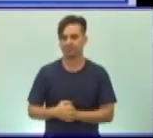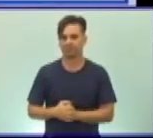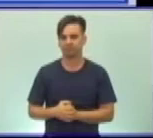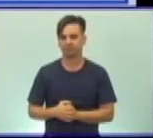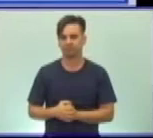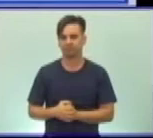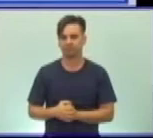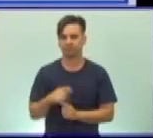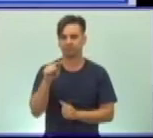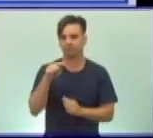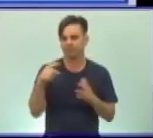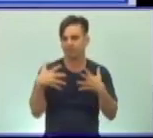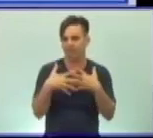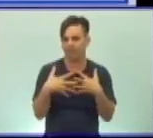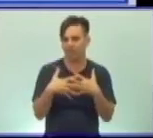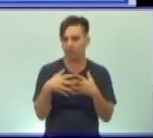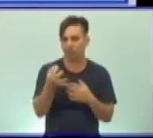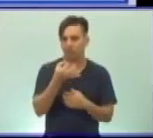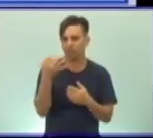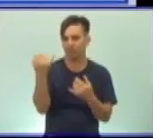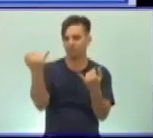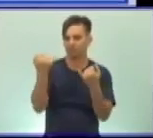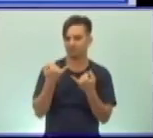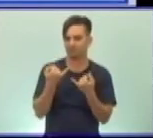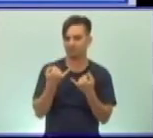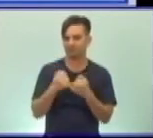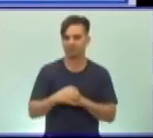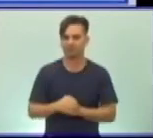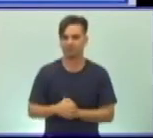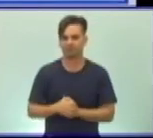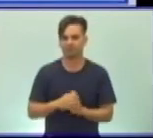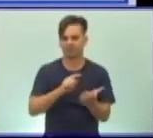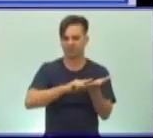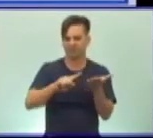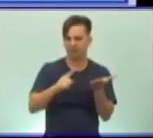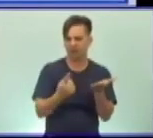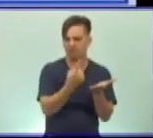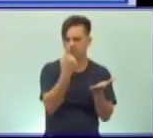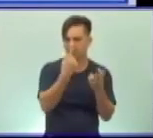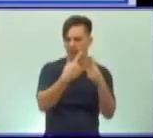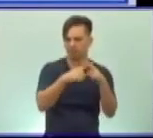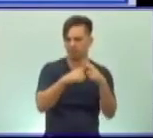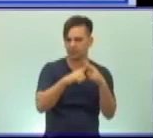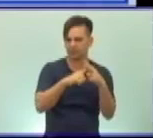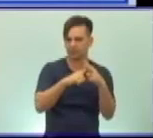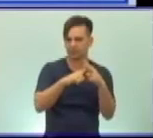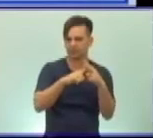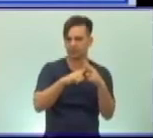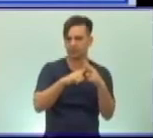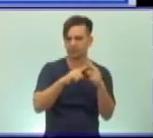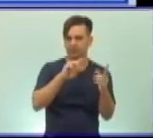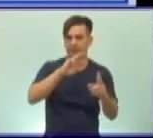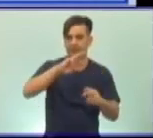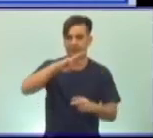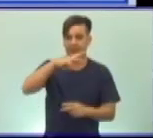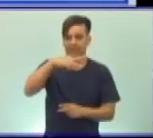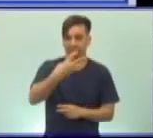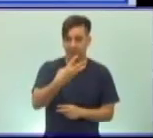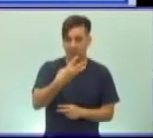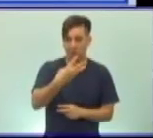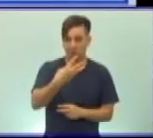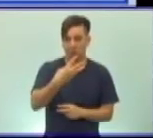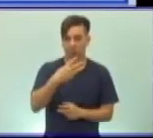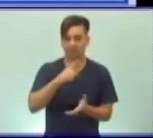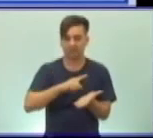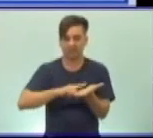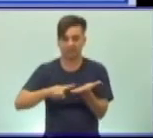que nos plantean en nuestro ejercicio. Nos dicen que la primera semana restauraron el triplo de los que restauraron en la segunda. Me